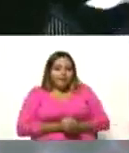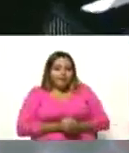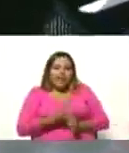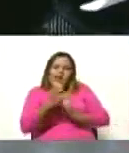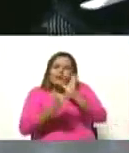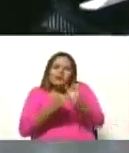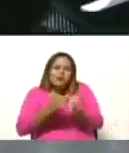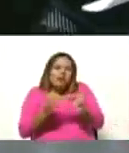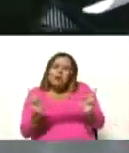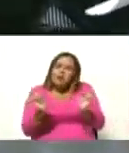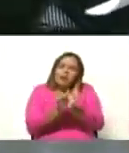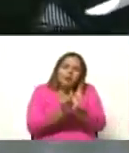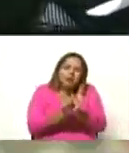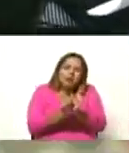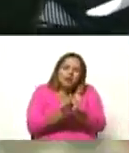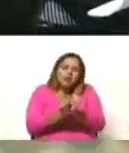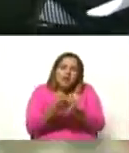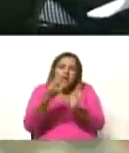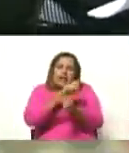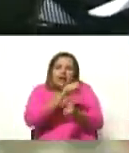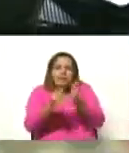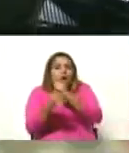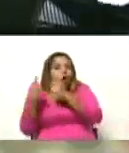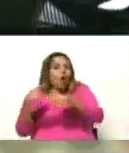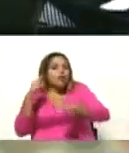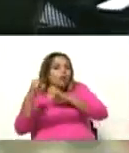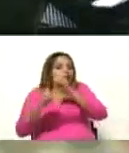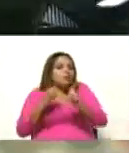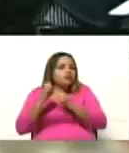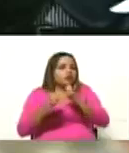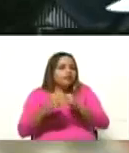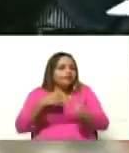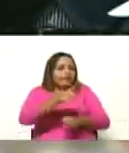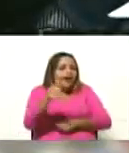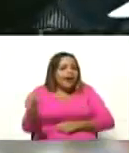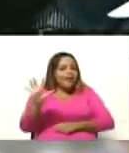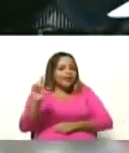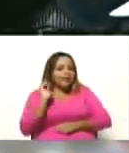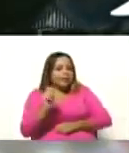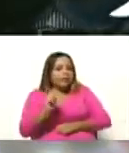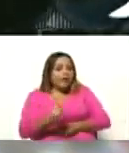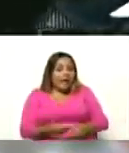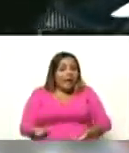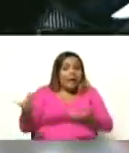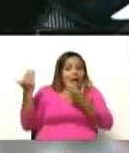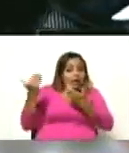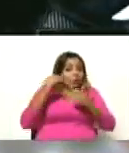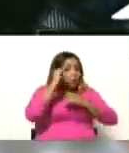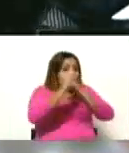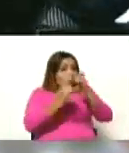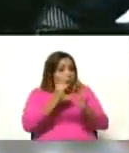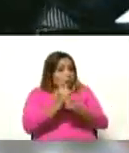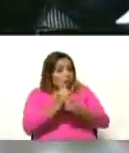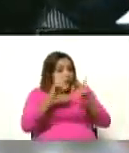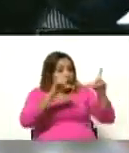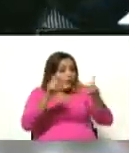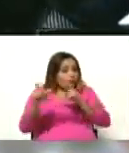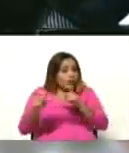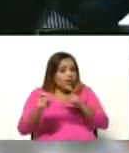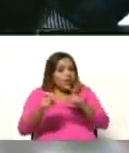superficiales, que son sustituidas por otra emoción cada 5 minutos. Aquí estas son emociones profundas, humanas,